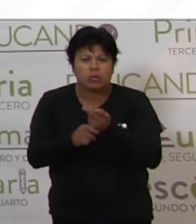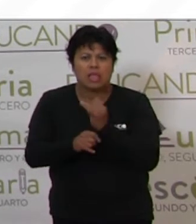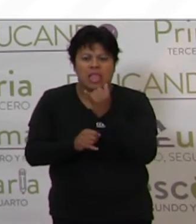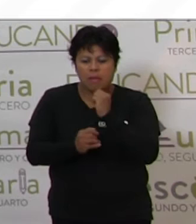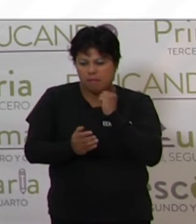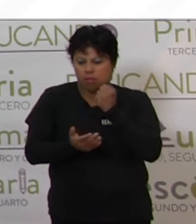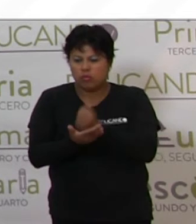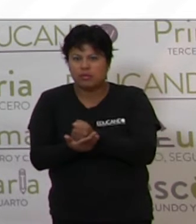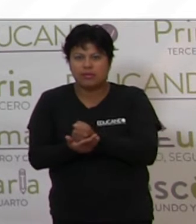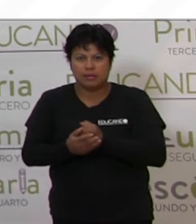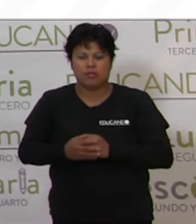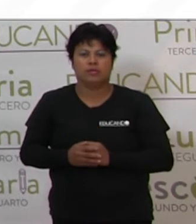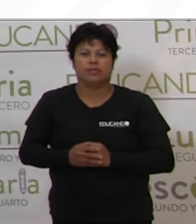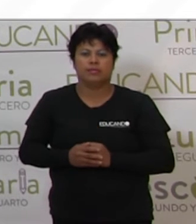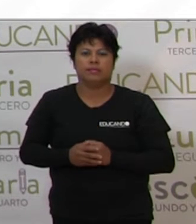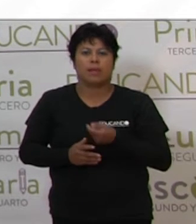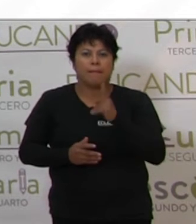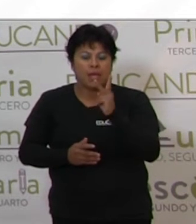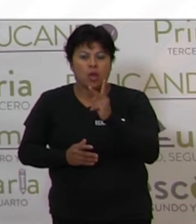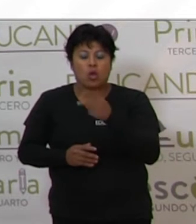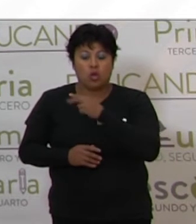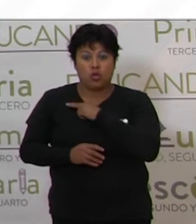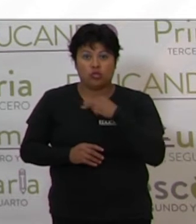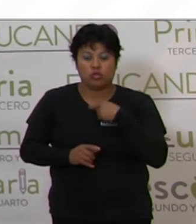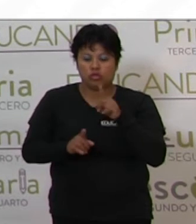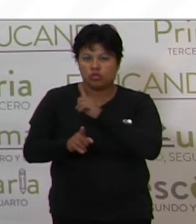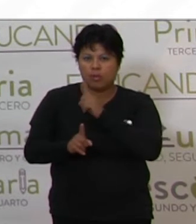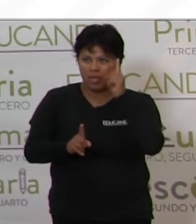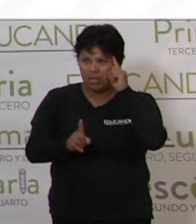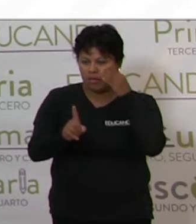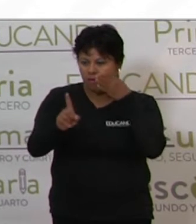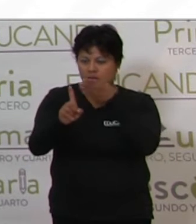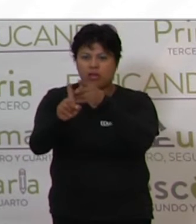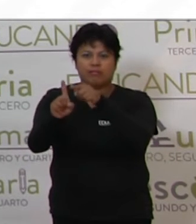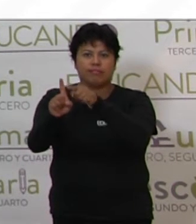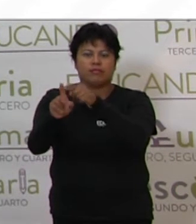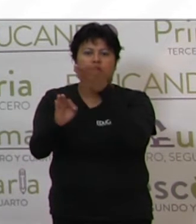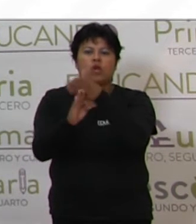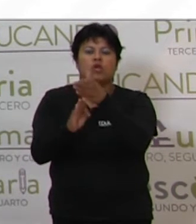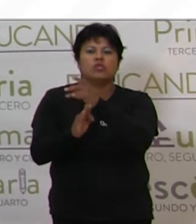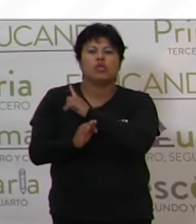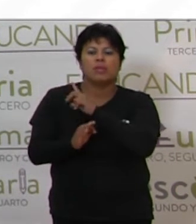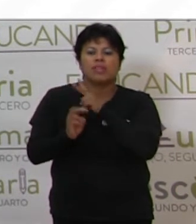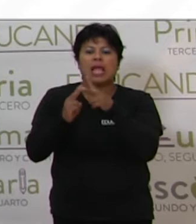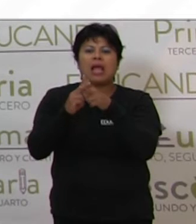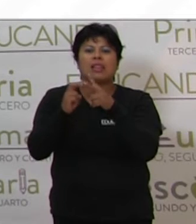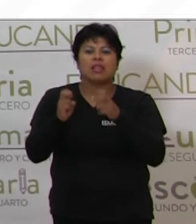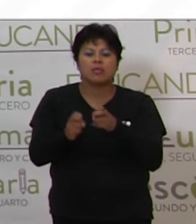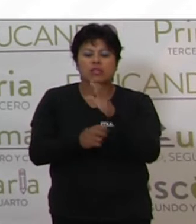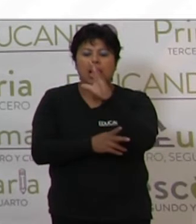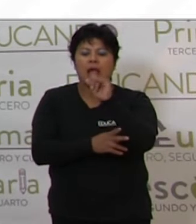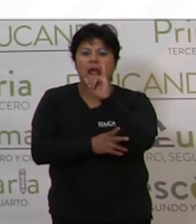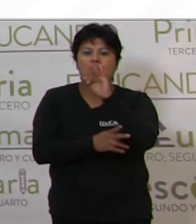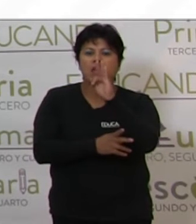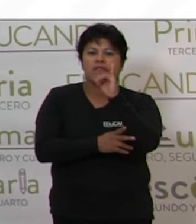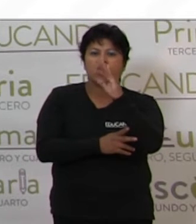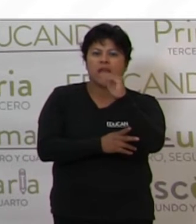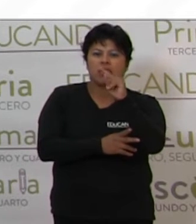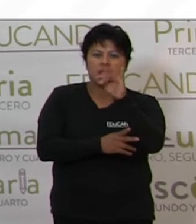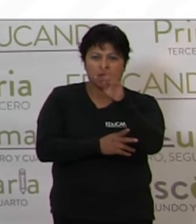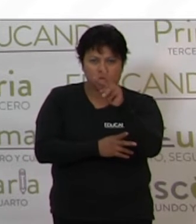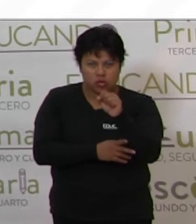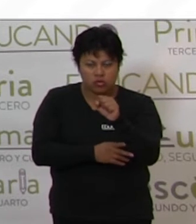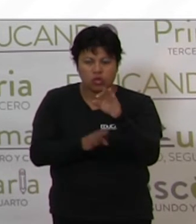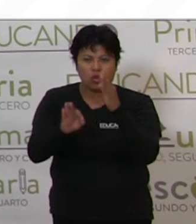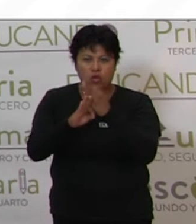posesivos. Pero nos vamos a enfocar hoy en los adjetivos calificativos, tal y como